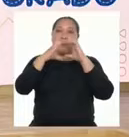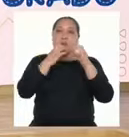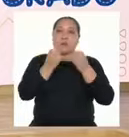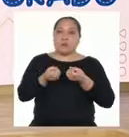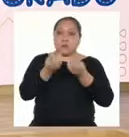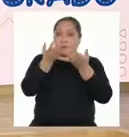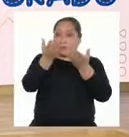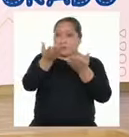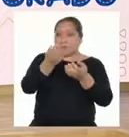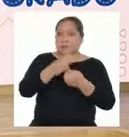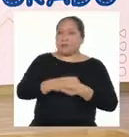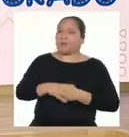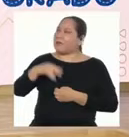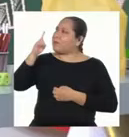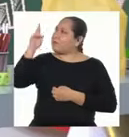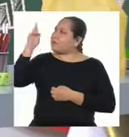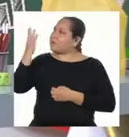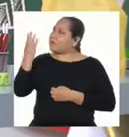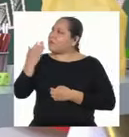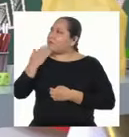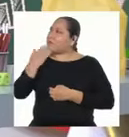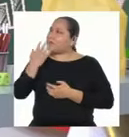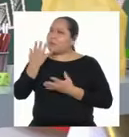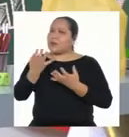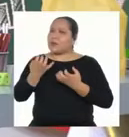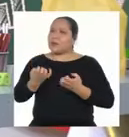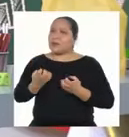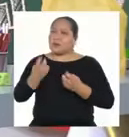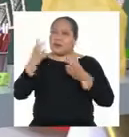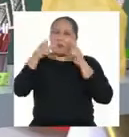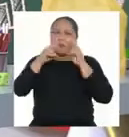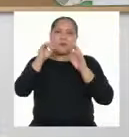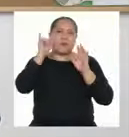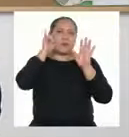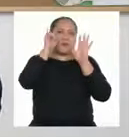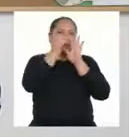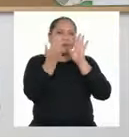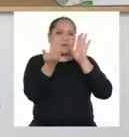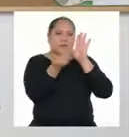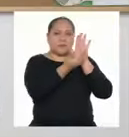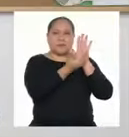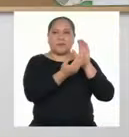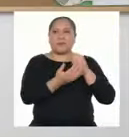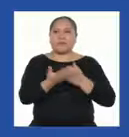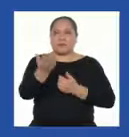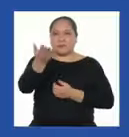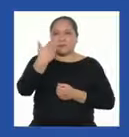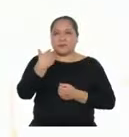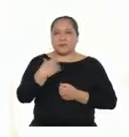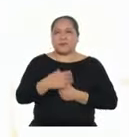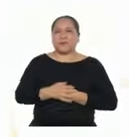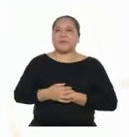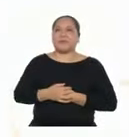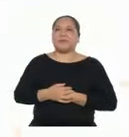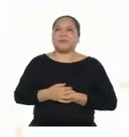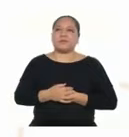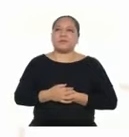conocer. Profesor, quiero que veamos la siguiente imagen. Adelante.